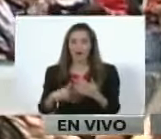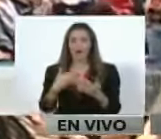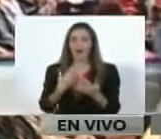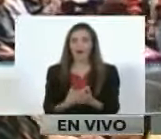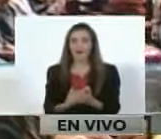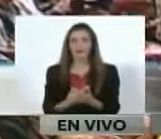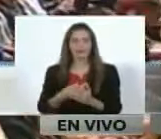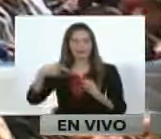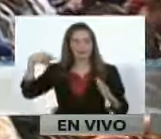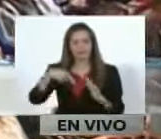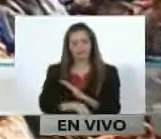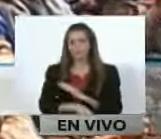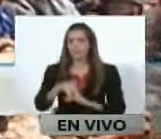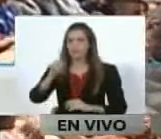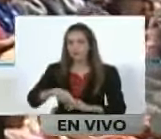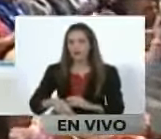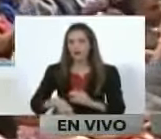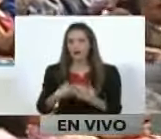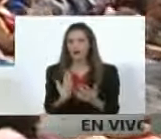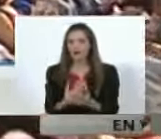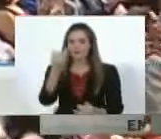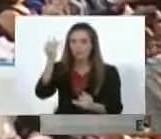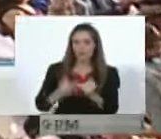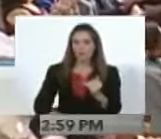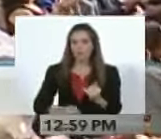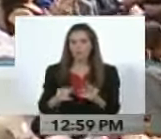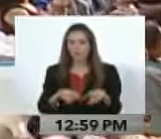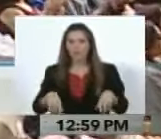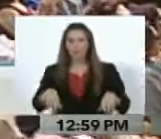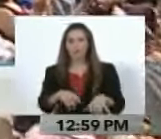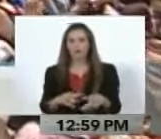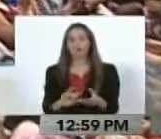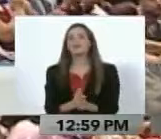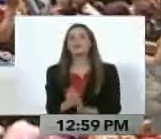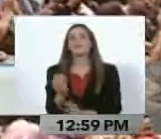las catacumbas y hasta el último rincón del más necesitado.